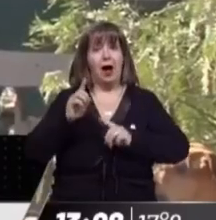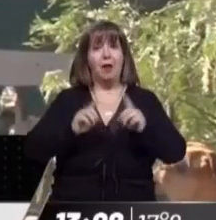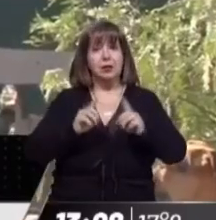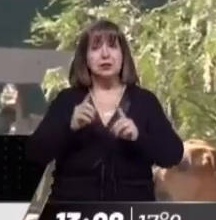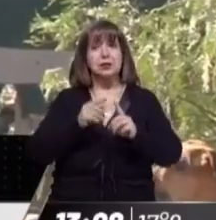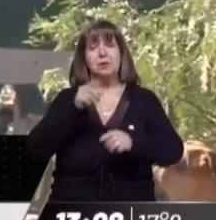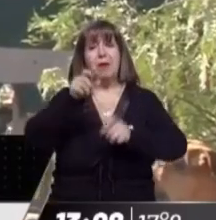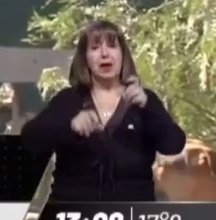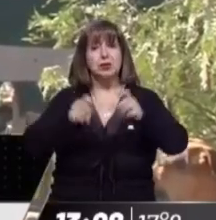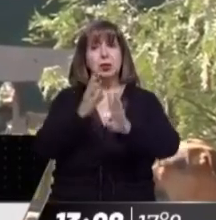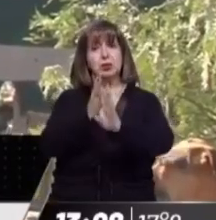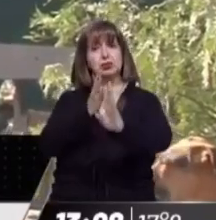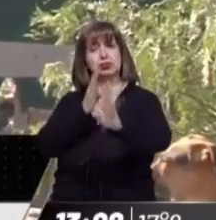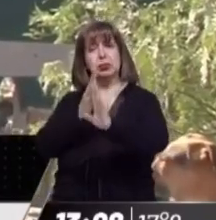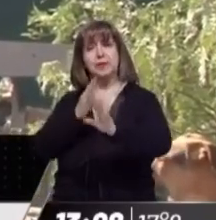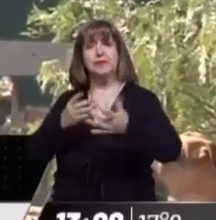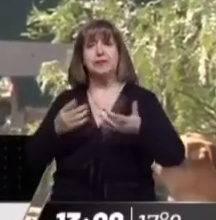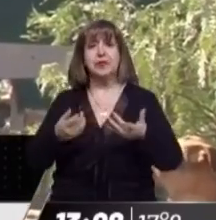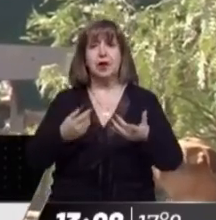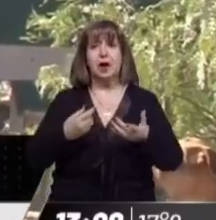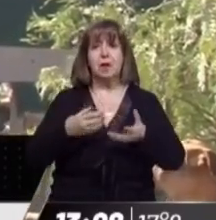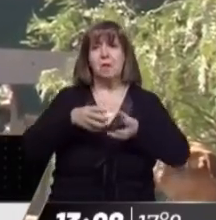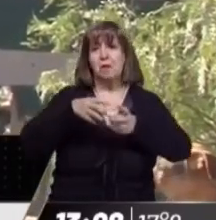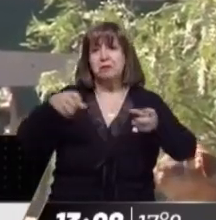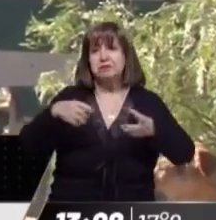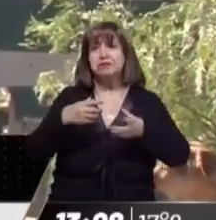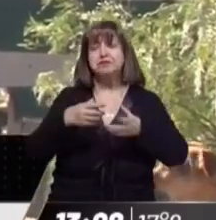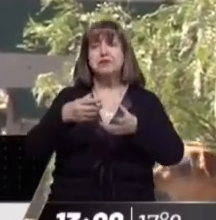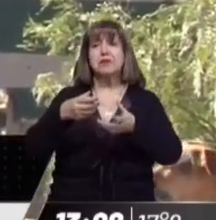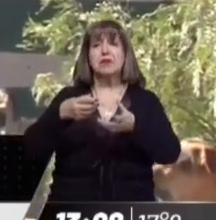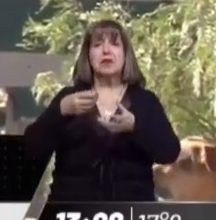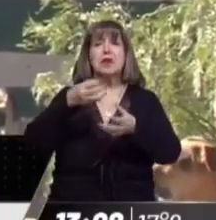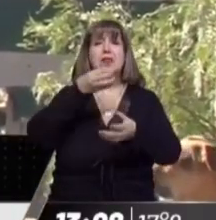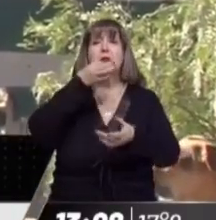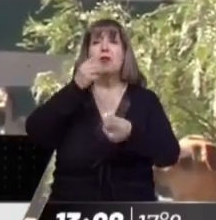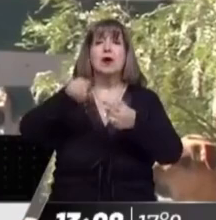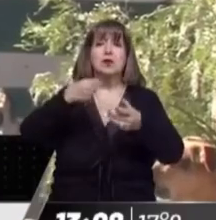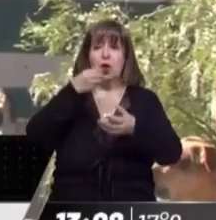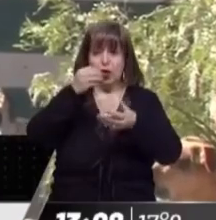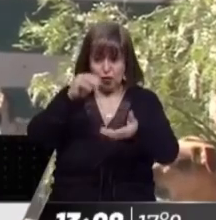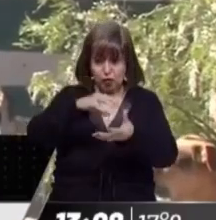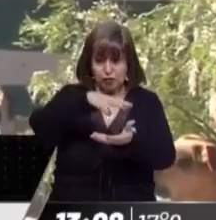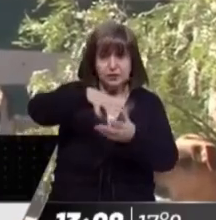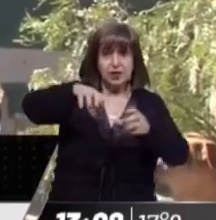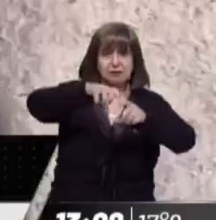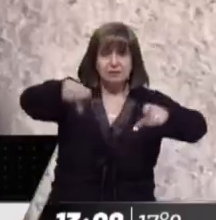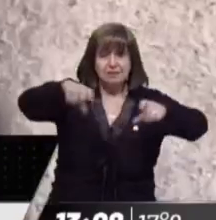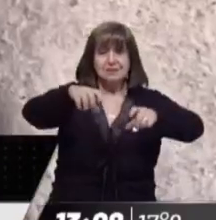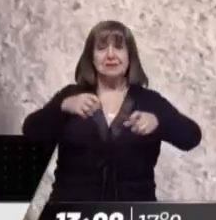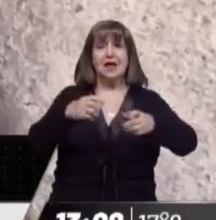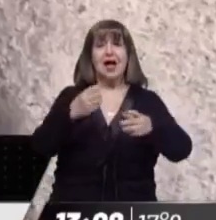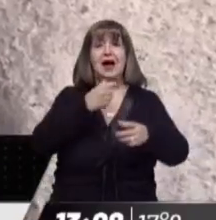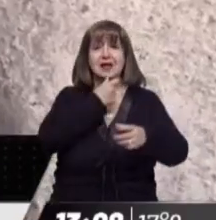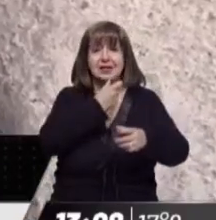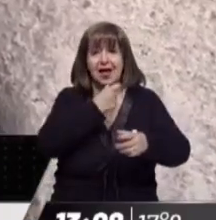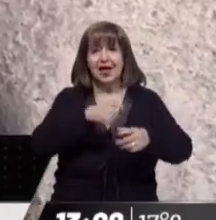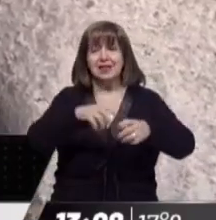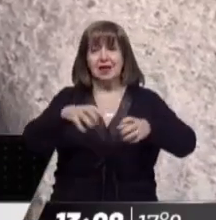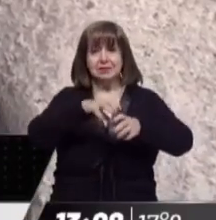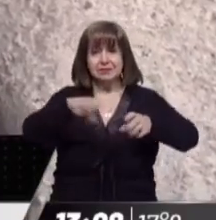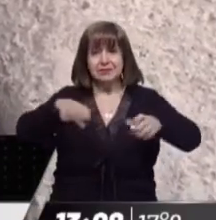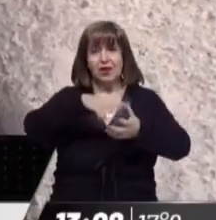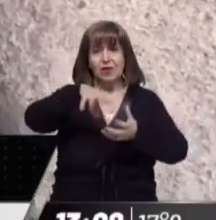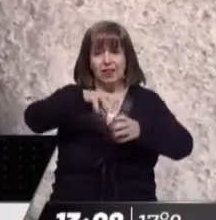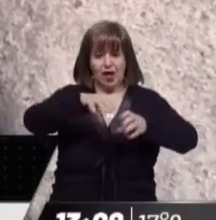cosas y bueno y llevan y cambian por o por alcohol o por droga a la me entiendes Si en el gobierno sabe